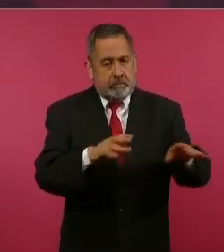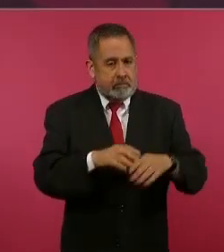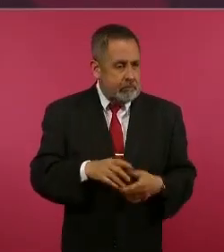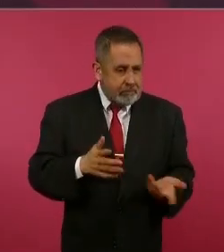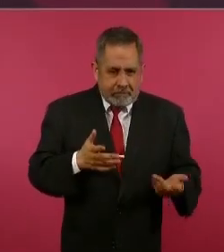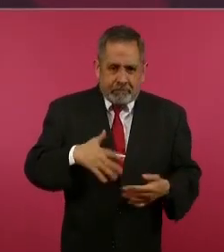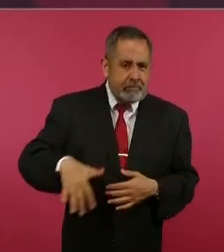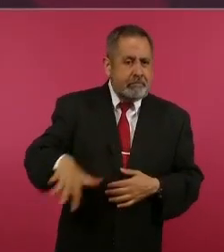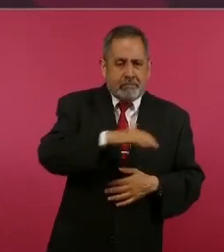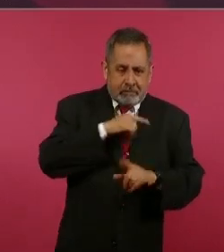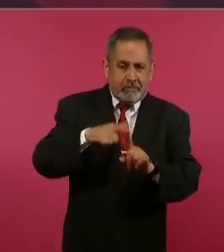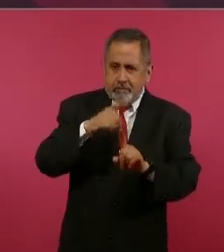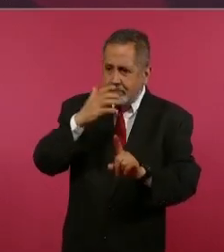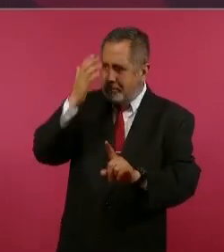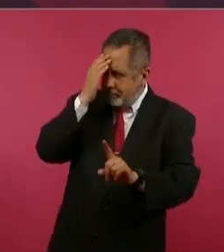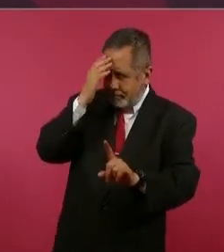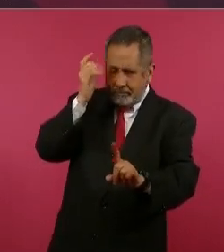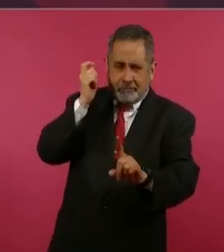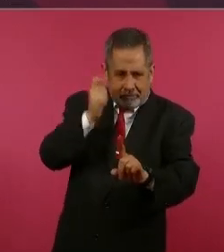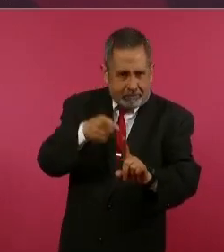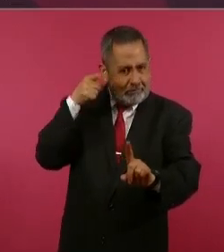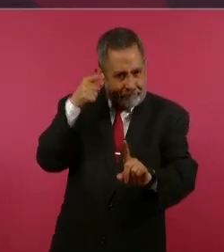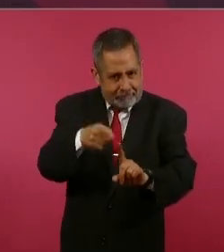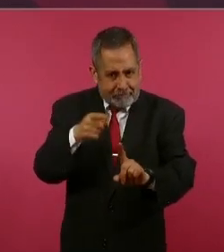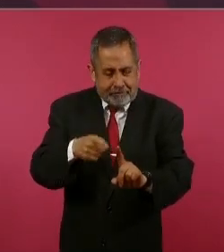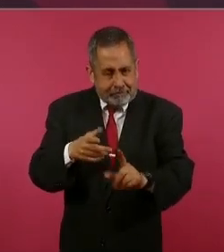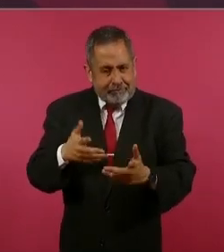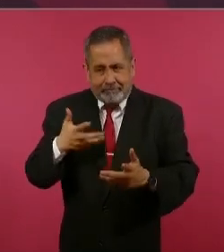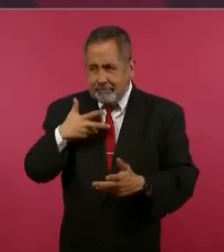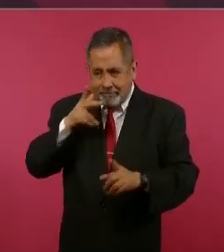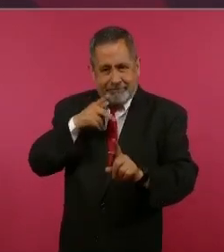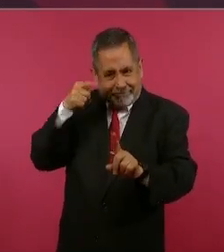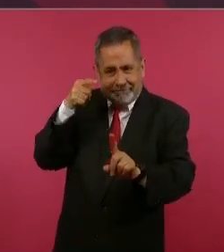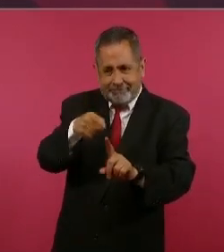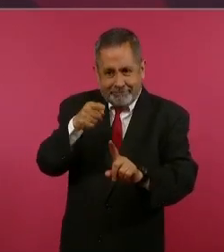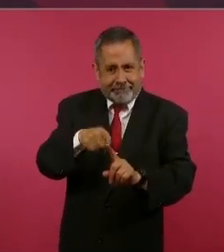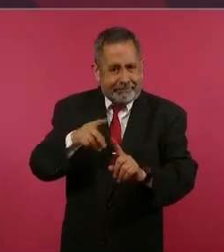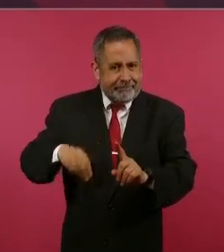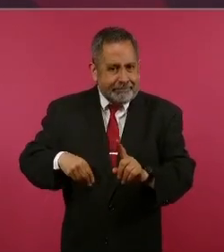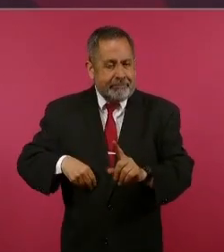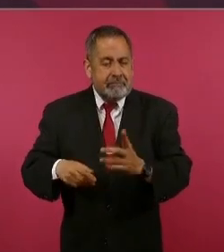conocida que incluso ya